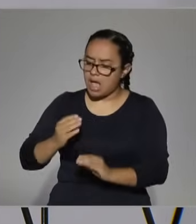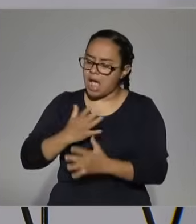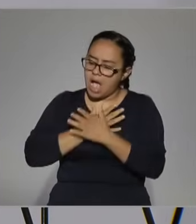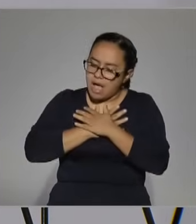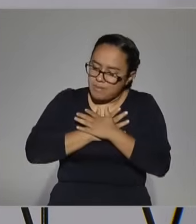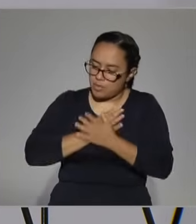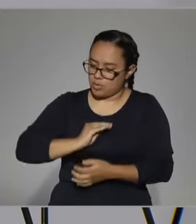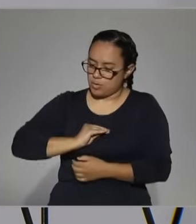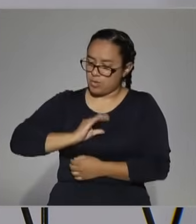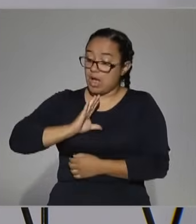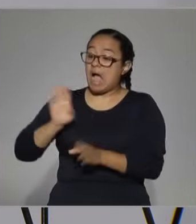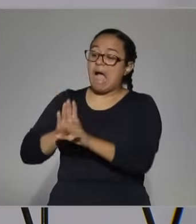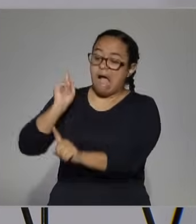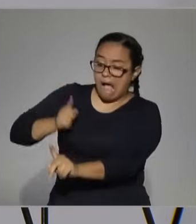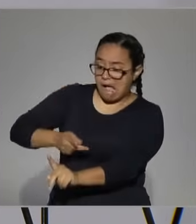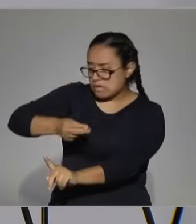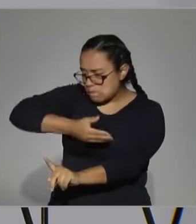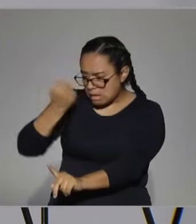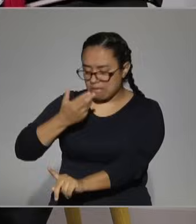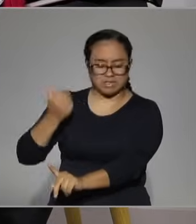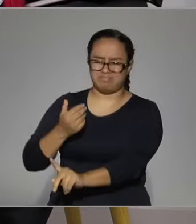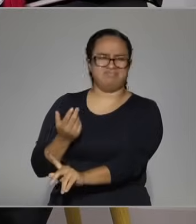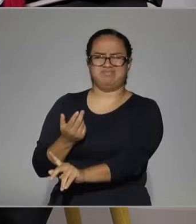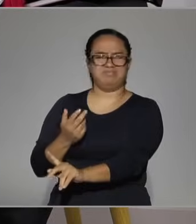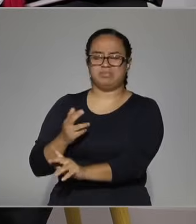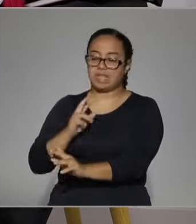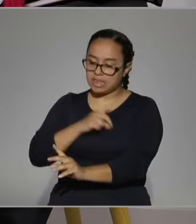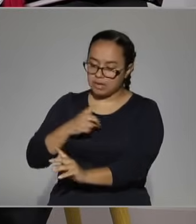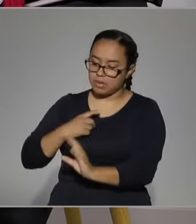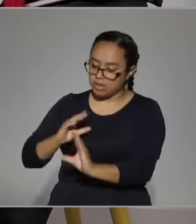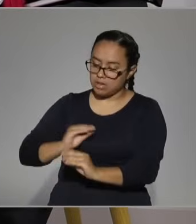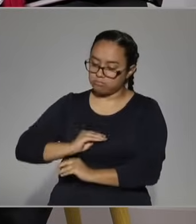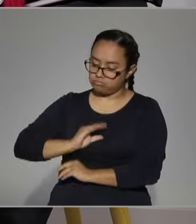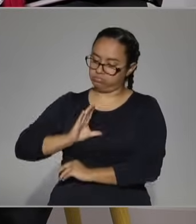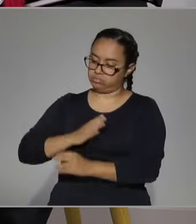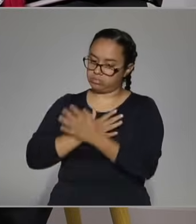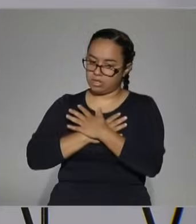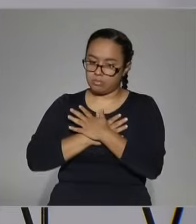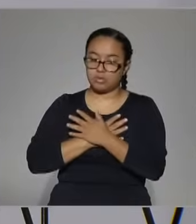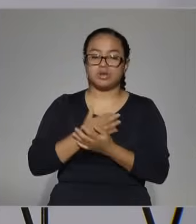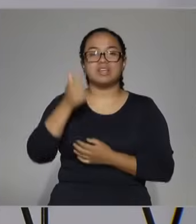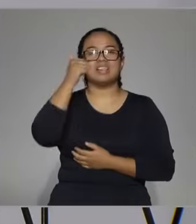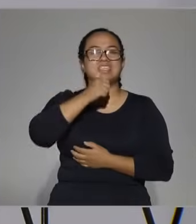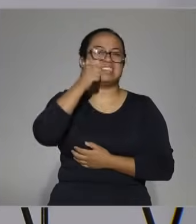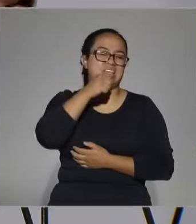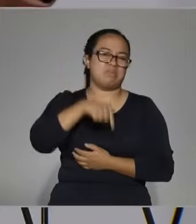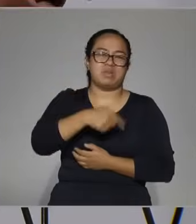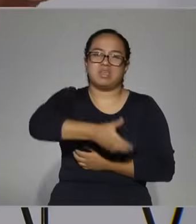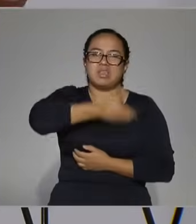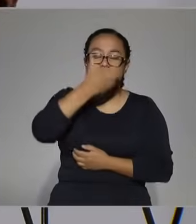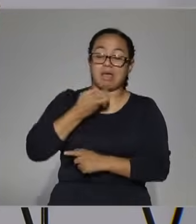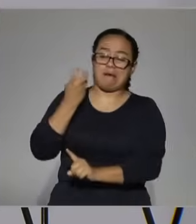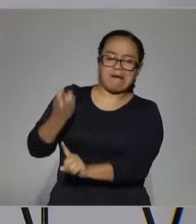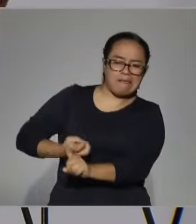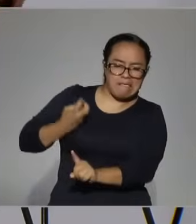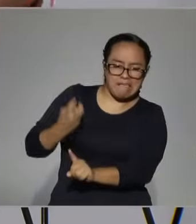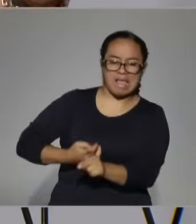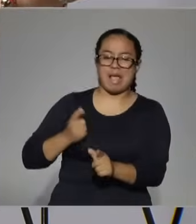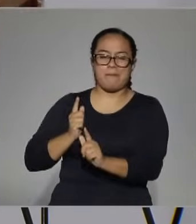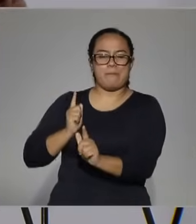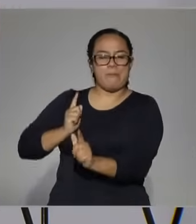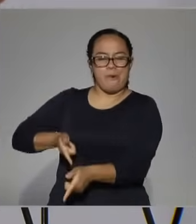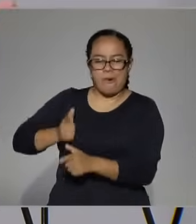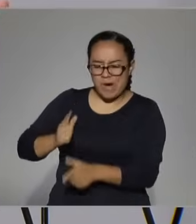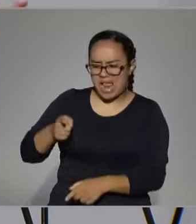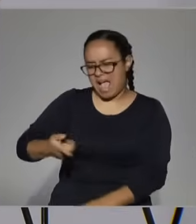autoestima, porque en el estilo mexicano tradicional tendemos mucho a la crítica, a la burla, a ocasionar vergüenza en